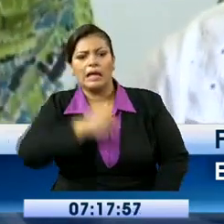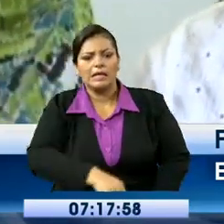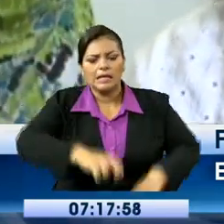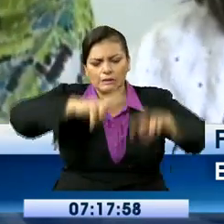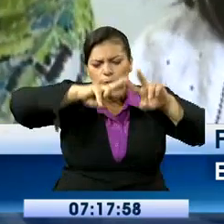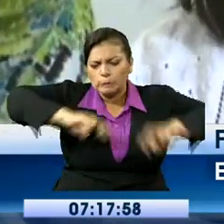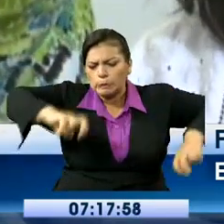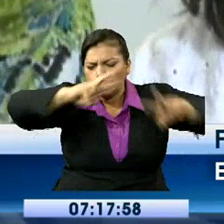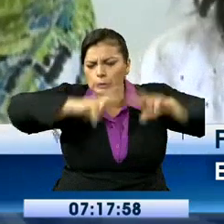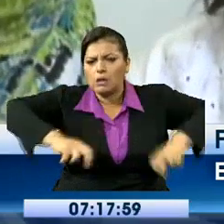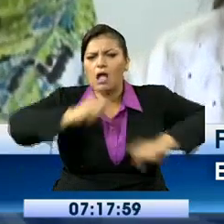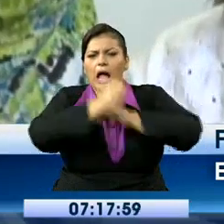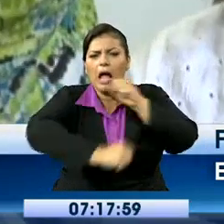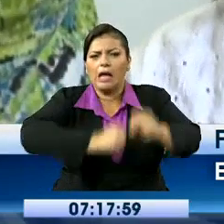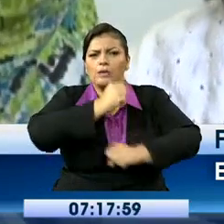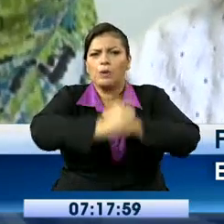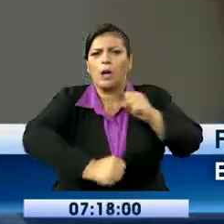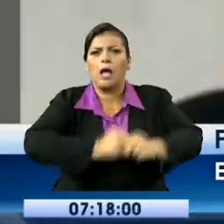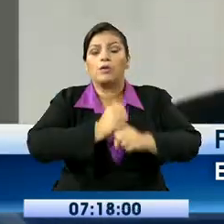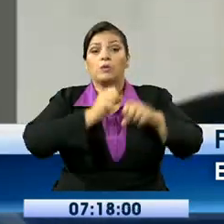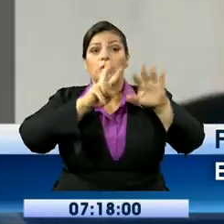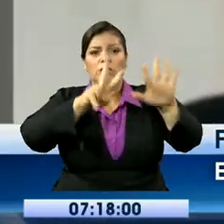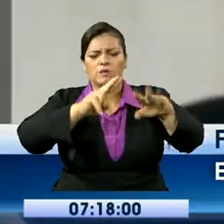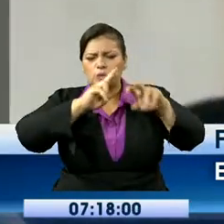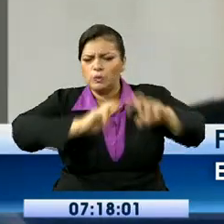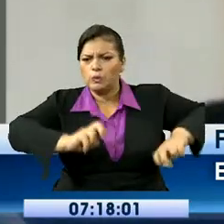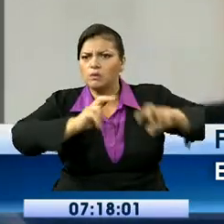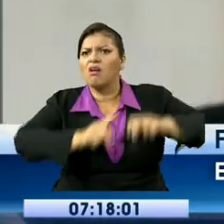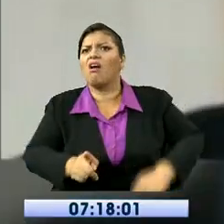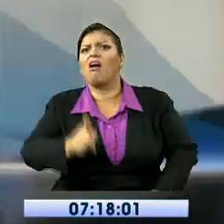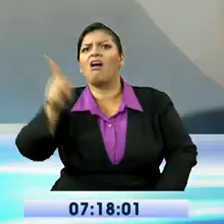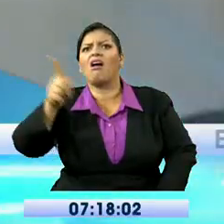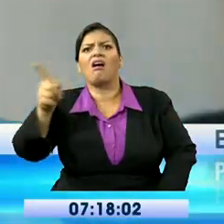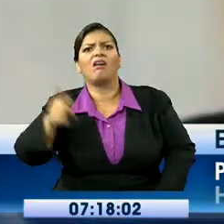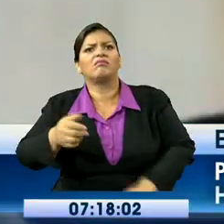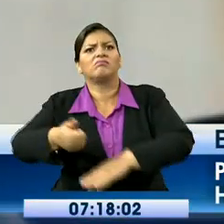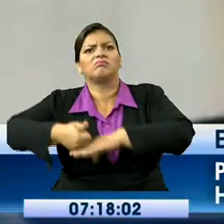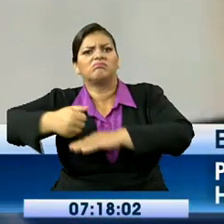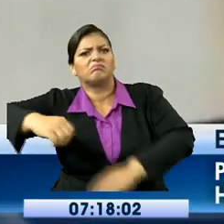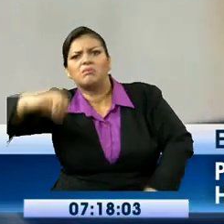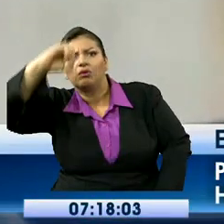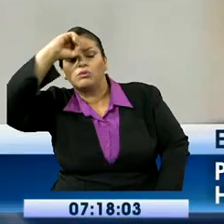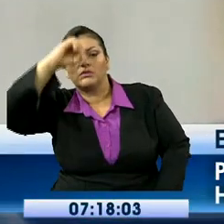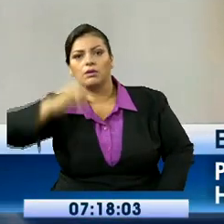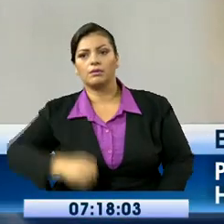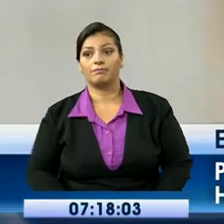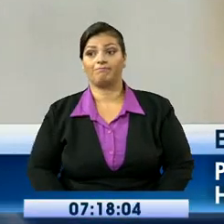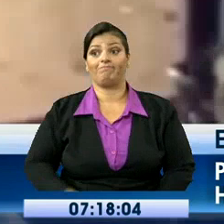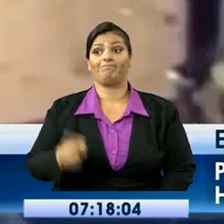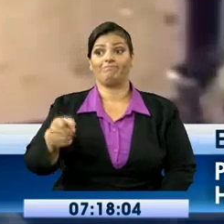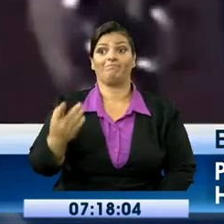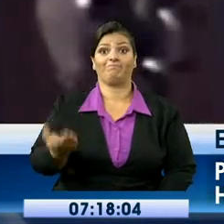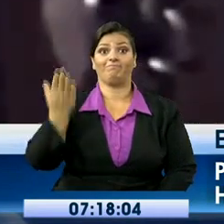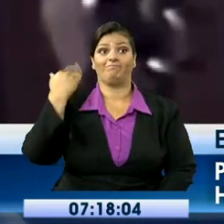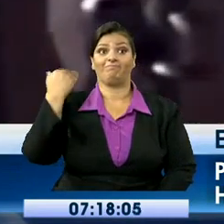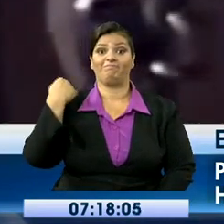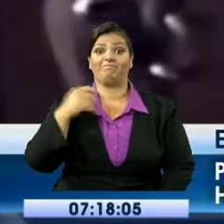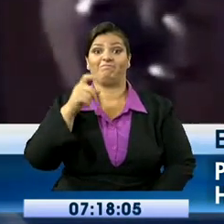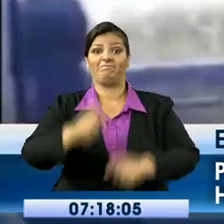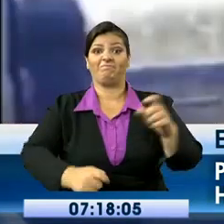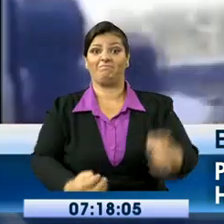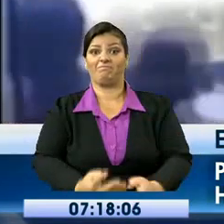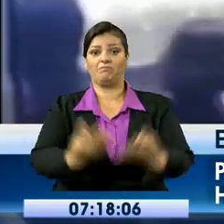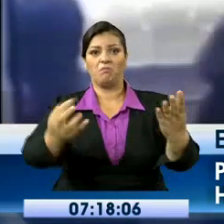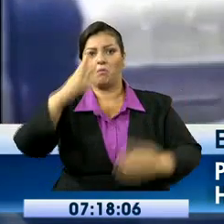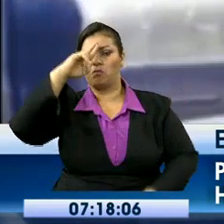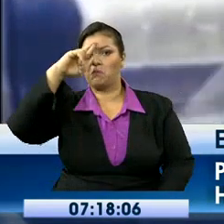por más de 7 años en nuestro país. El general Baca estaba acusado de ser el principal responsable de los presuntos delitos contra los derechos